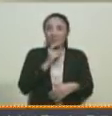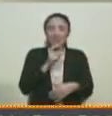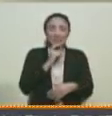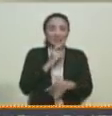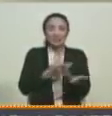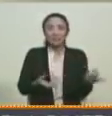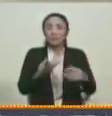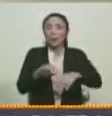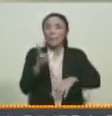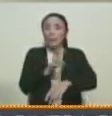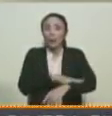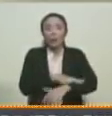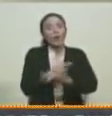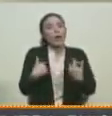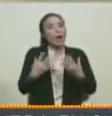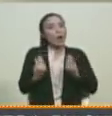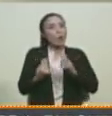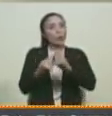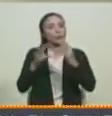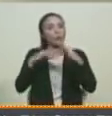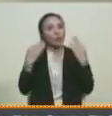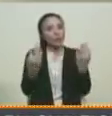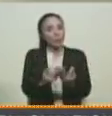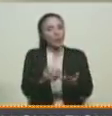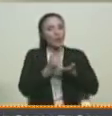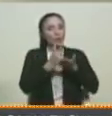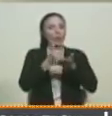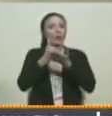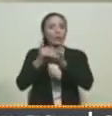proteger al pueblo, abrazar la familia.